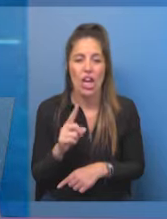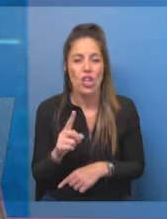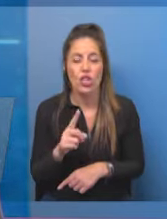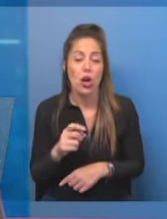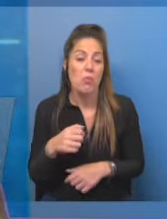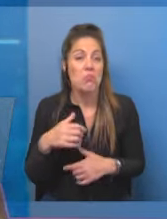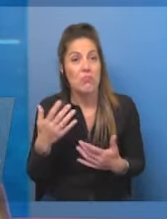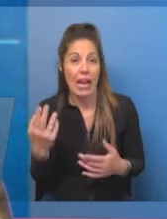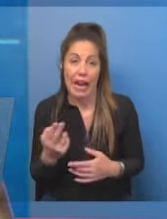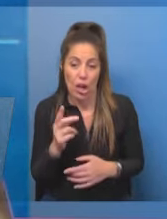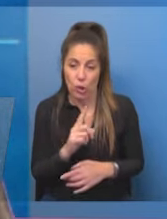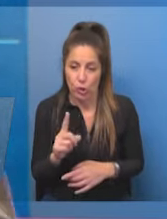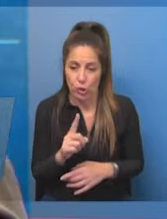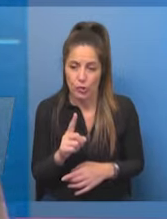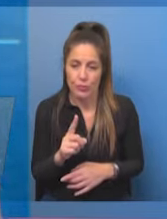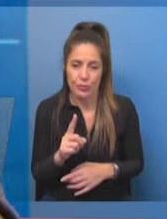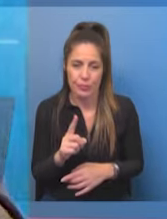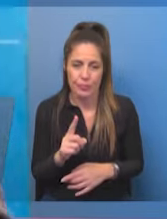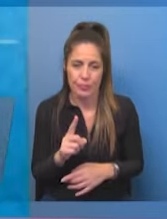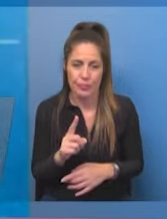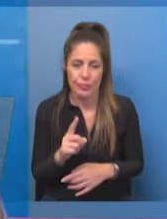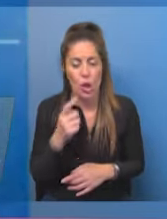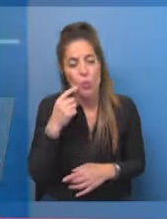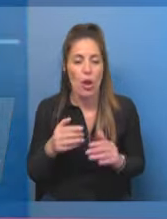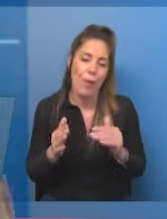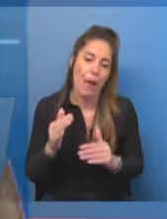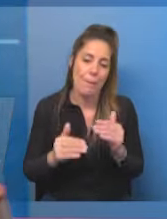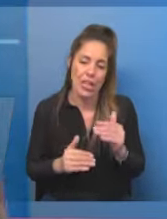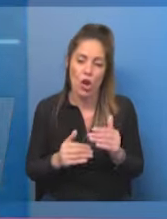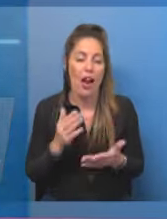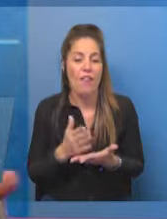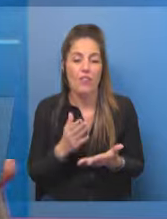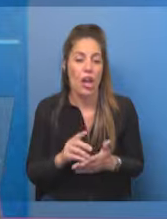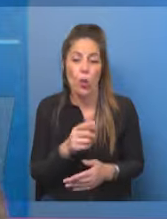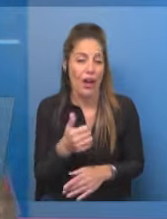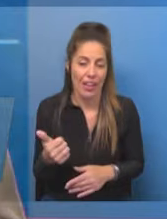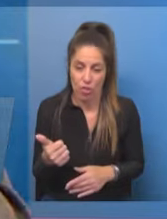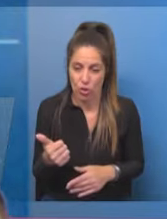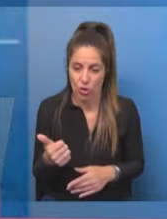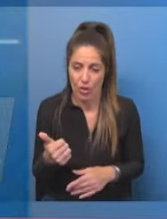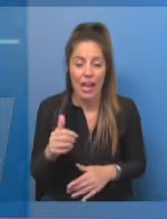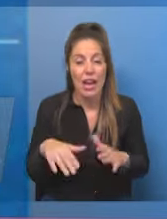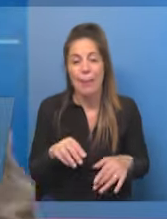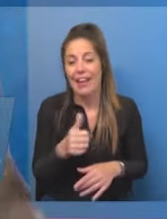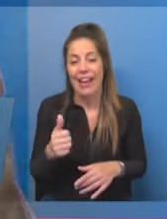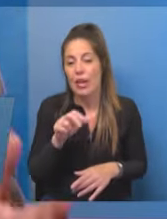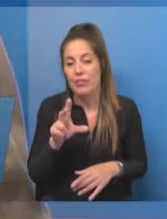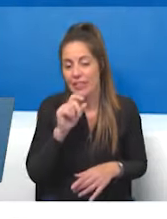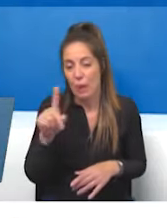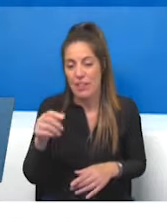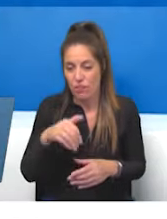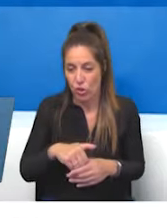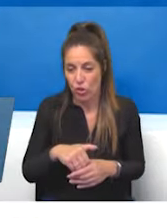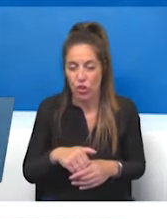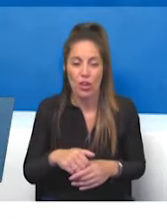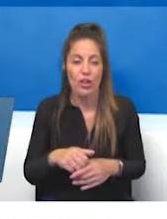disparatado y números más números menos porque al final va a haber un ganador y capaz que gana por 3000 votos capaz